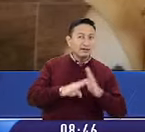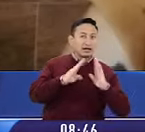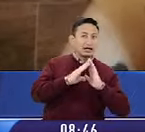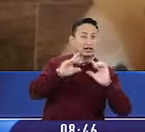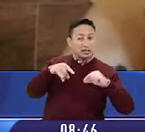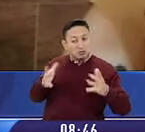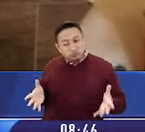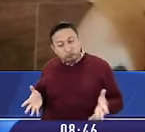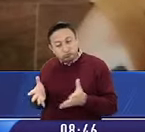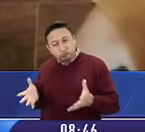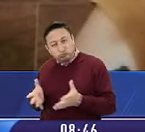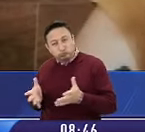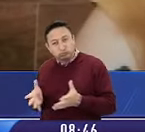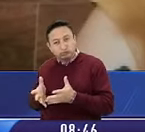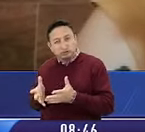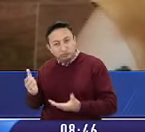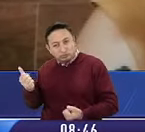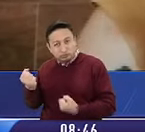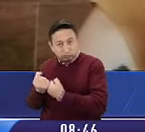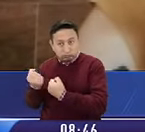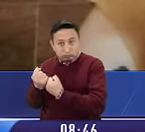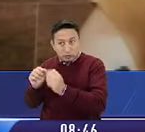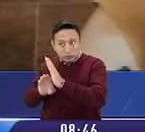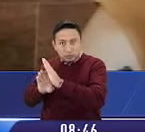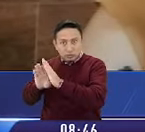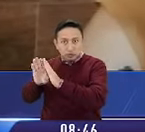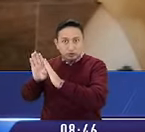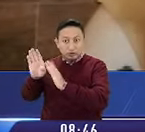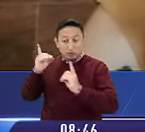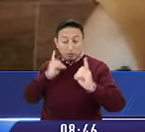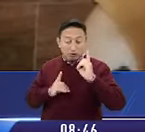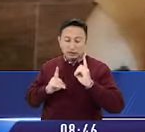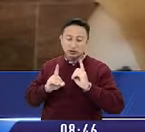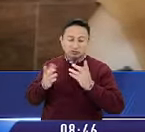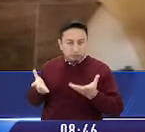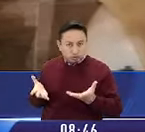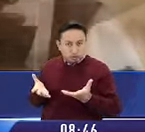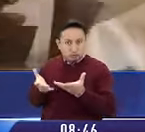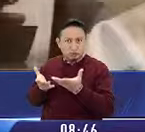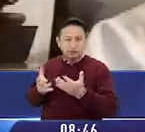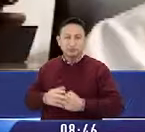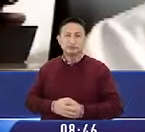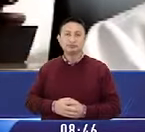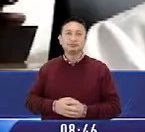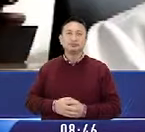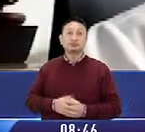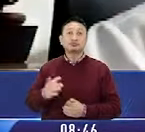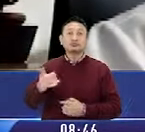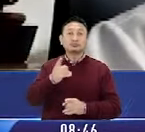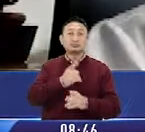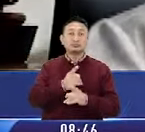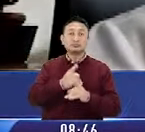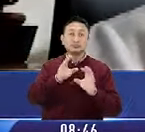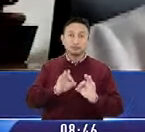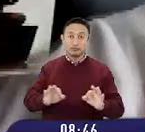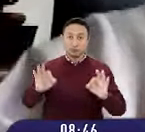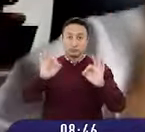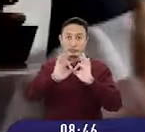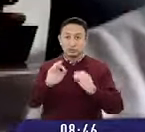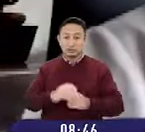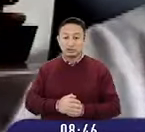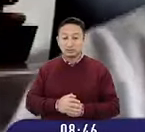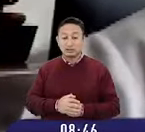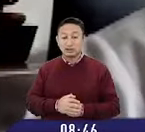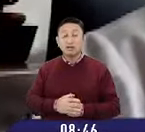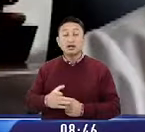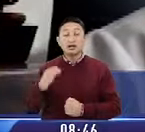hacer muchas, muchas cosas para evitar que la mamita entre en un estado de ansiedad. Por eso es importante motivar a que ese